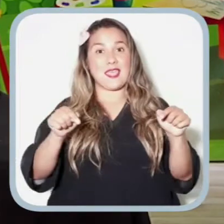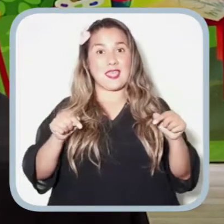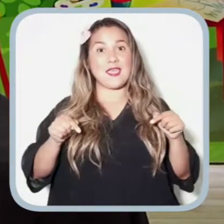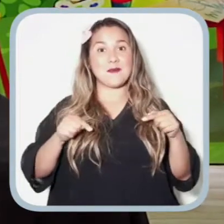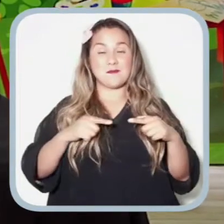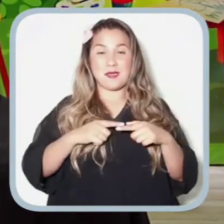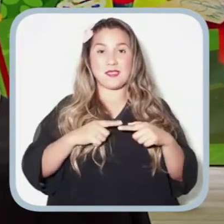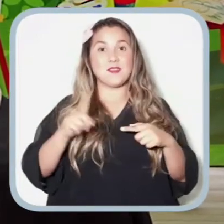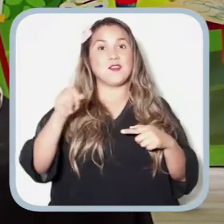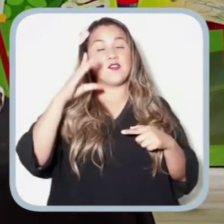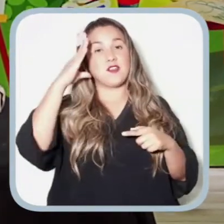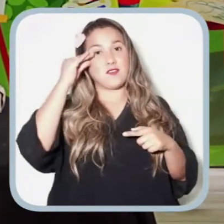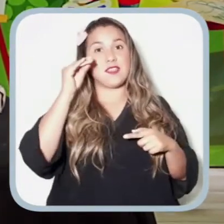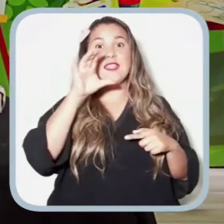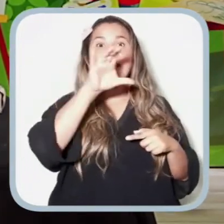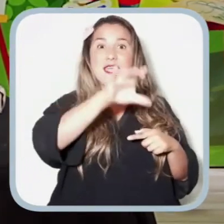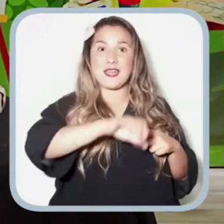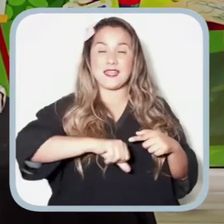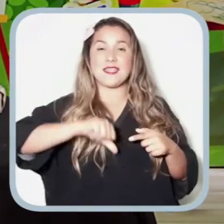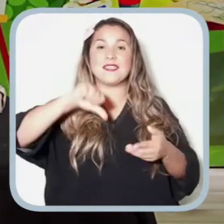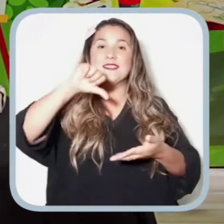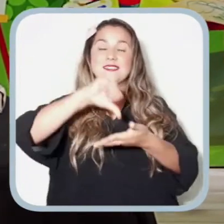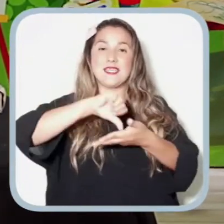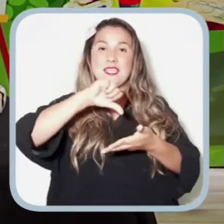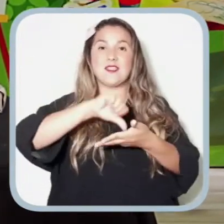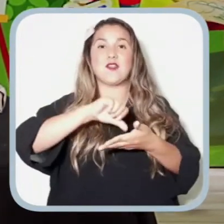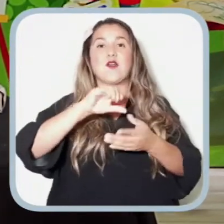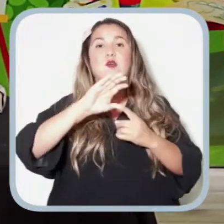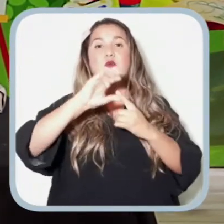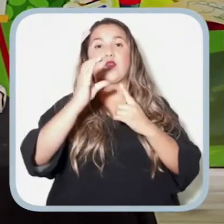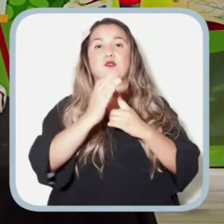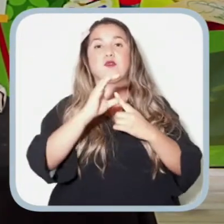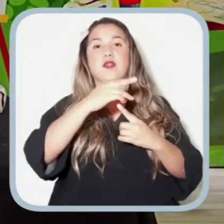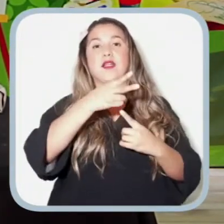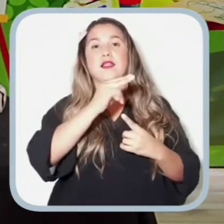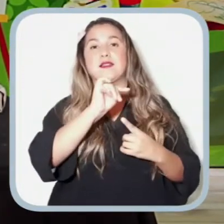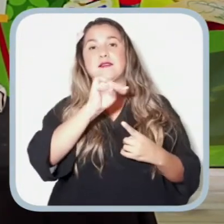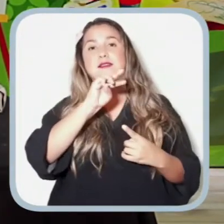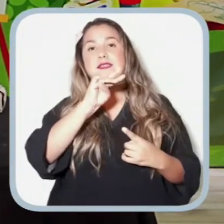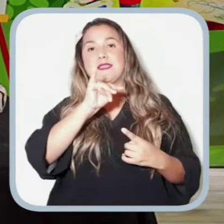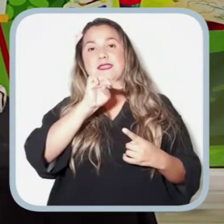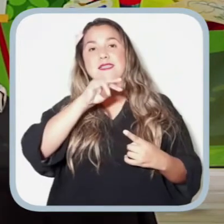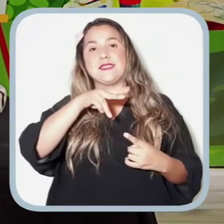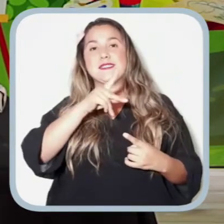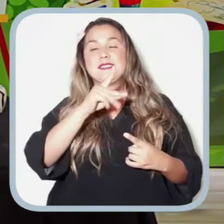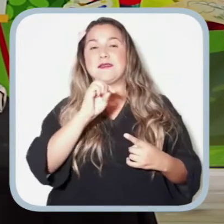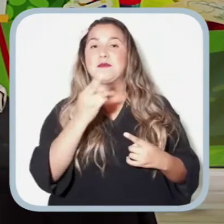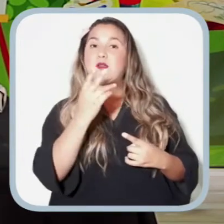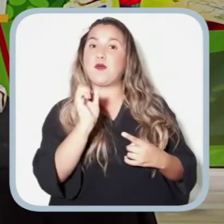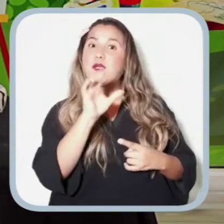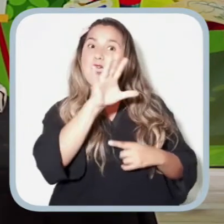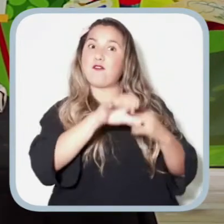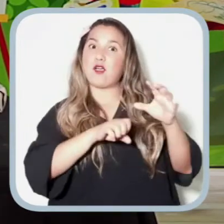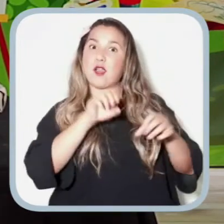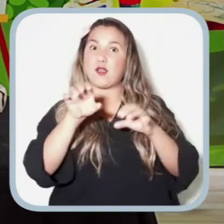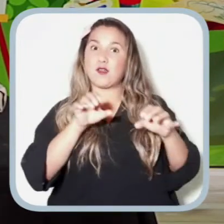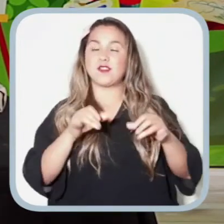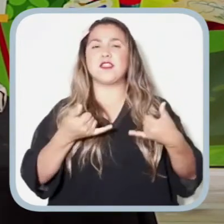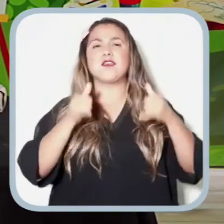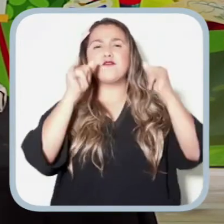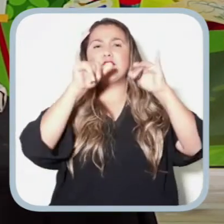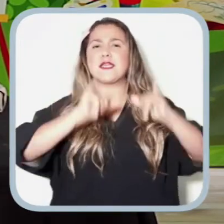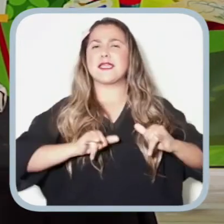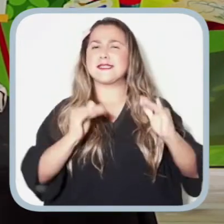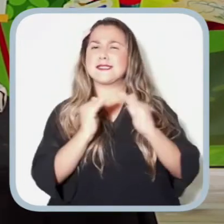retirar sus materiales al centro cultural chimkowe para hacerlo bien piense en casita todo lo que puedan pero para hacerlo fantástico